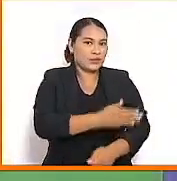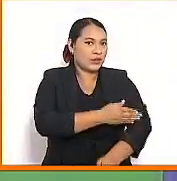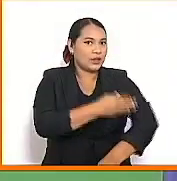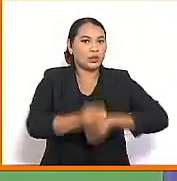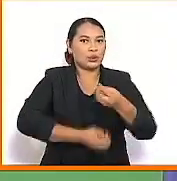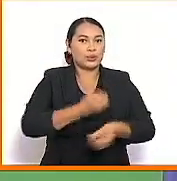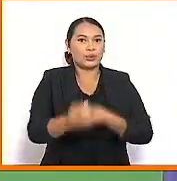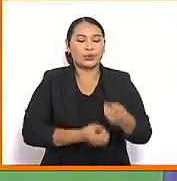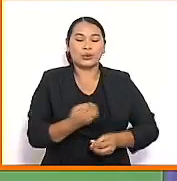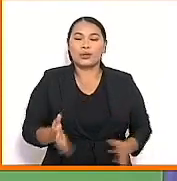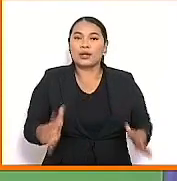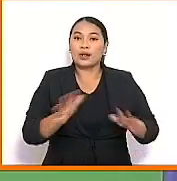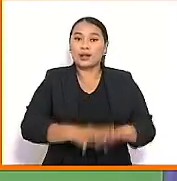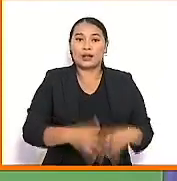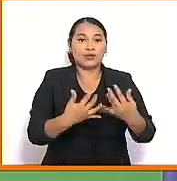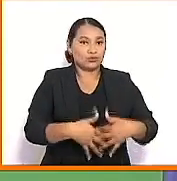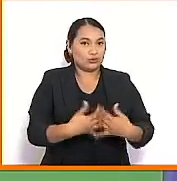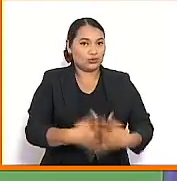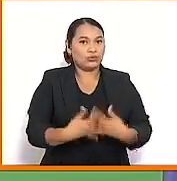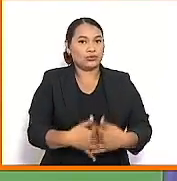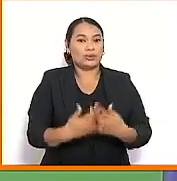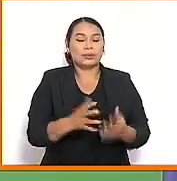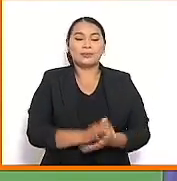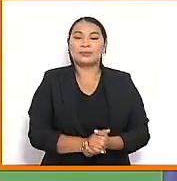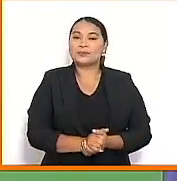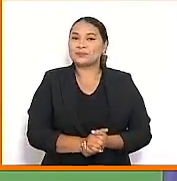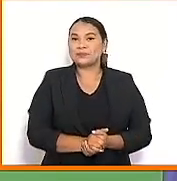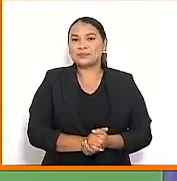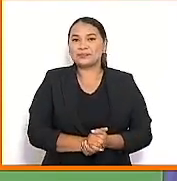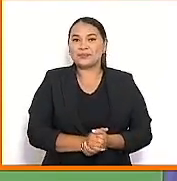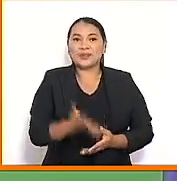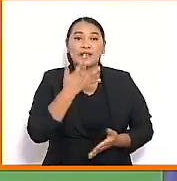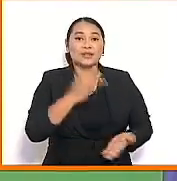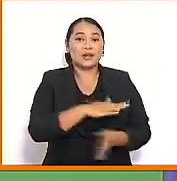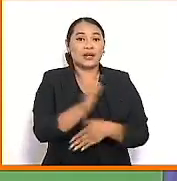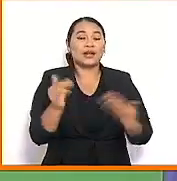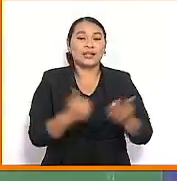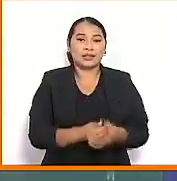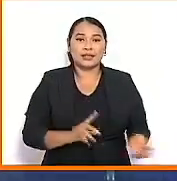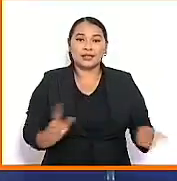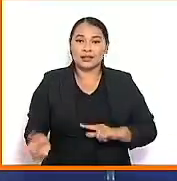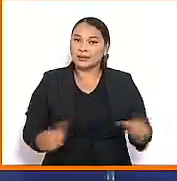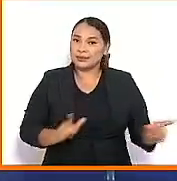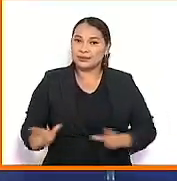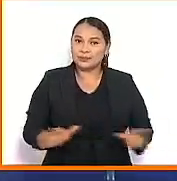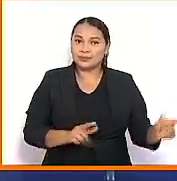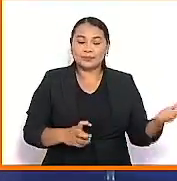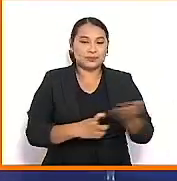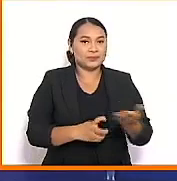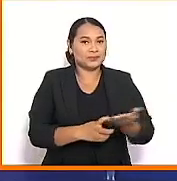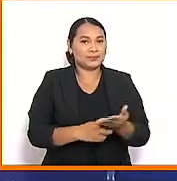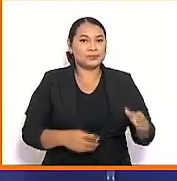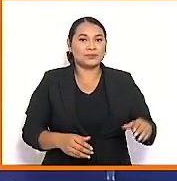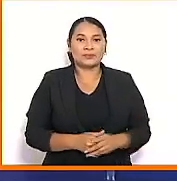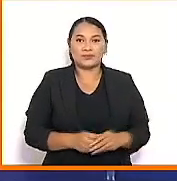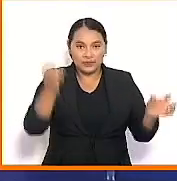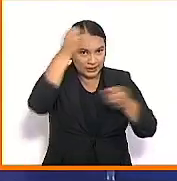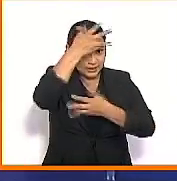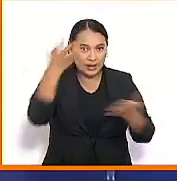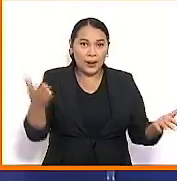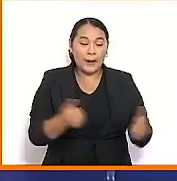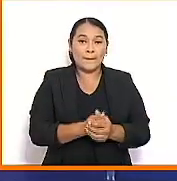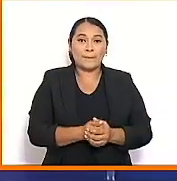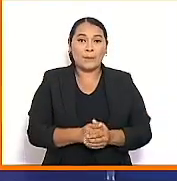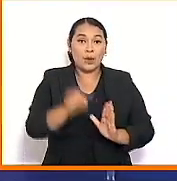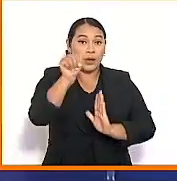debemos incorporar nuestras esferas al juego. Les deseo muchísima suerte, espero tengan ese boleto naranja en mano. Y te quiero comentar que